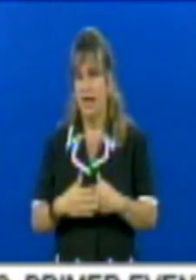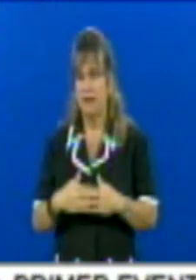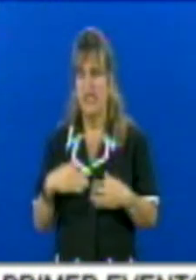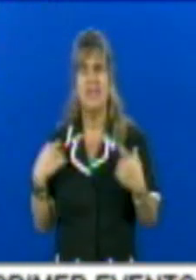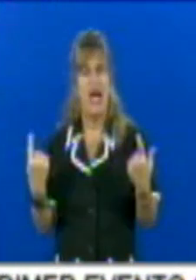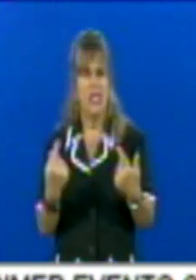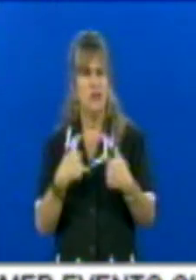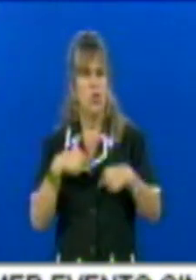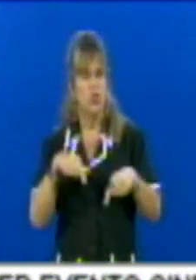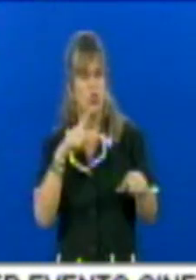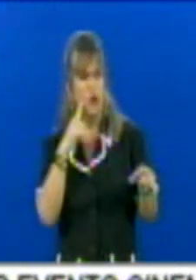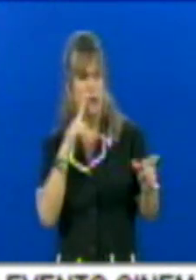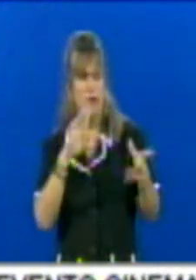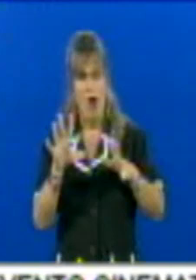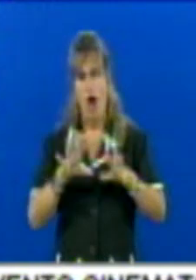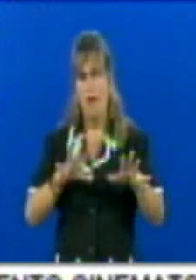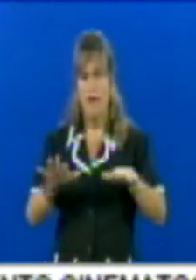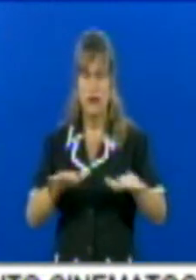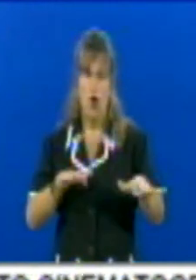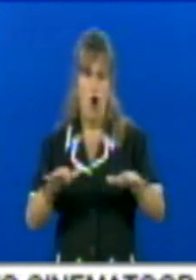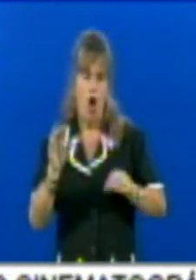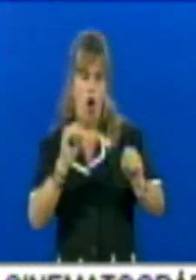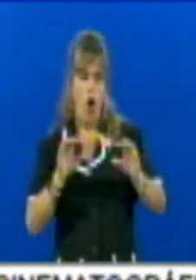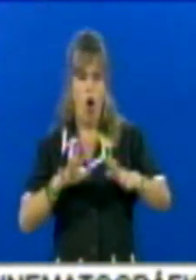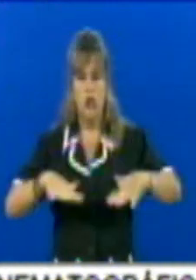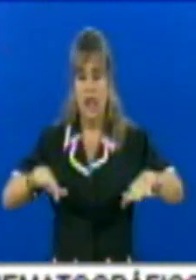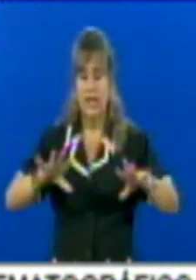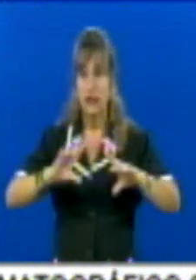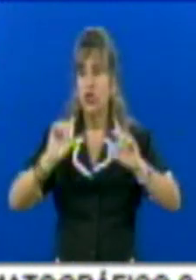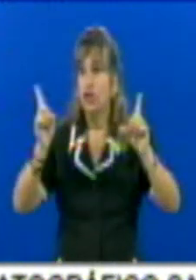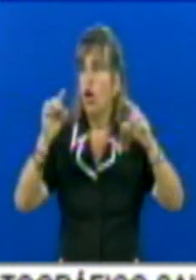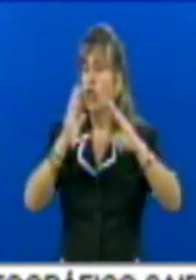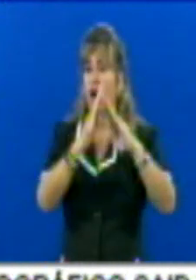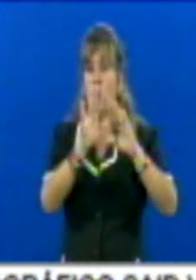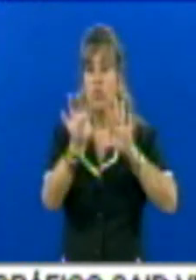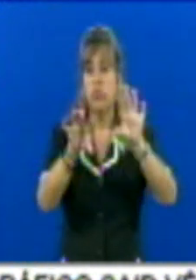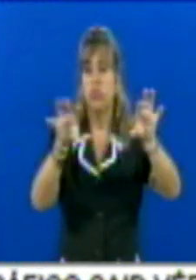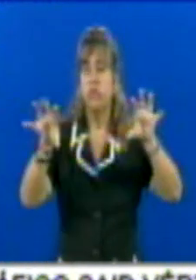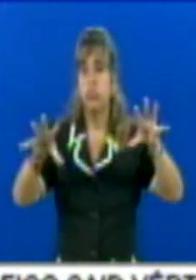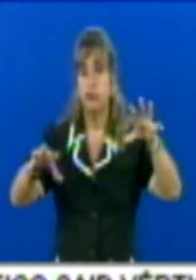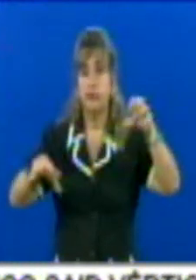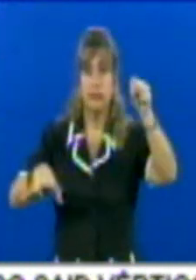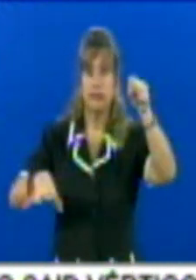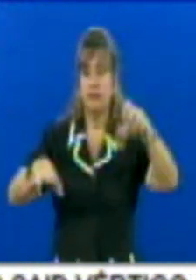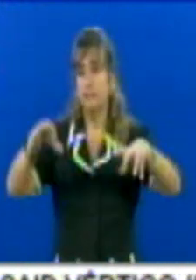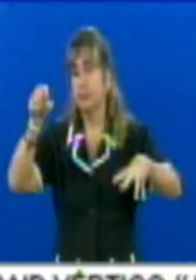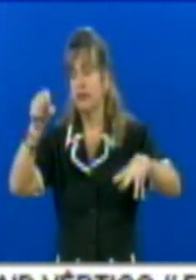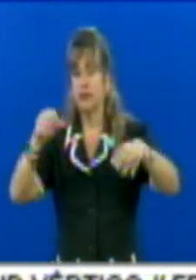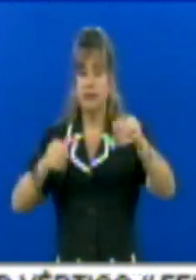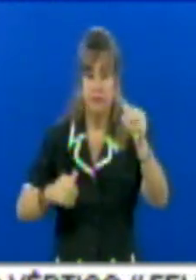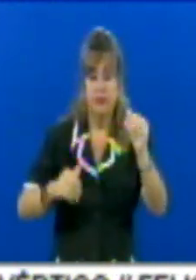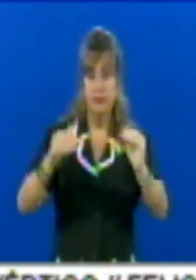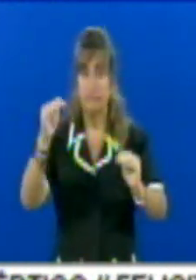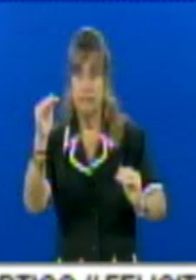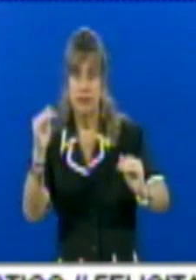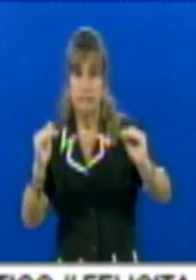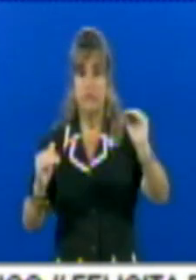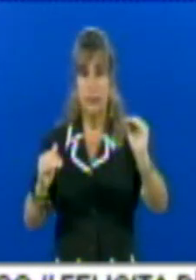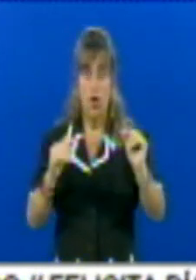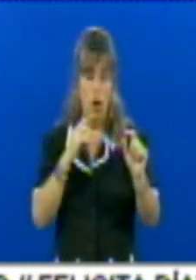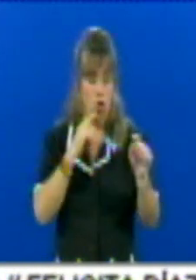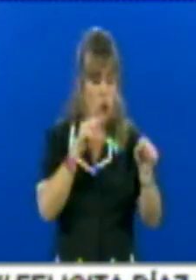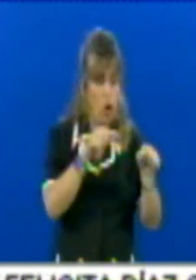nosotros hemos tratado de organizar que de todos los circuitos que tiene la provincia, una rotación de manera escalonada, de manera que una